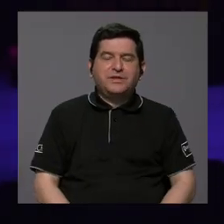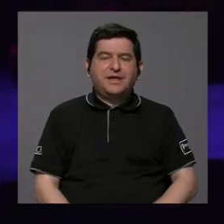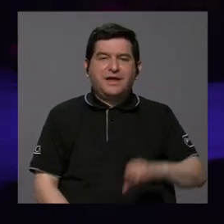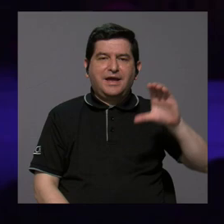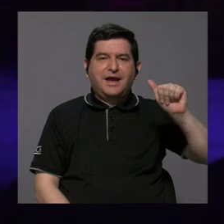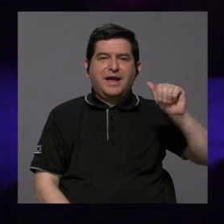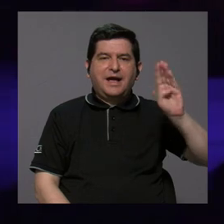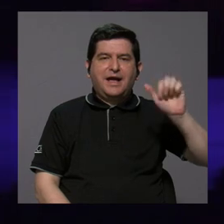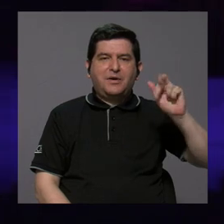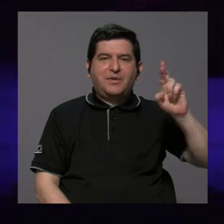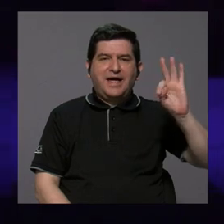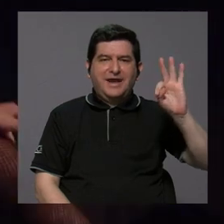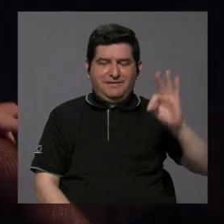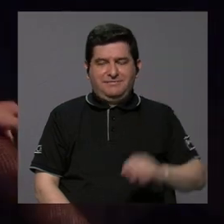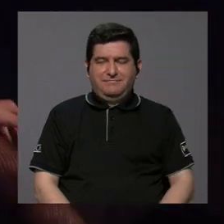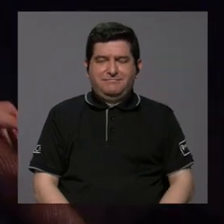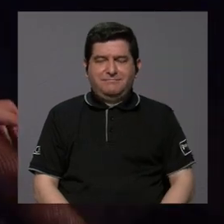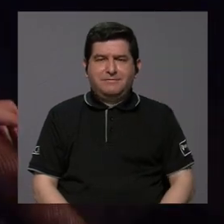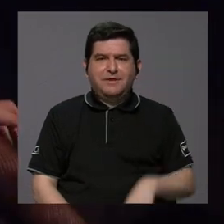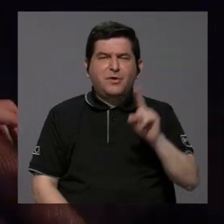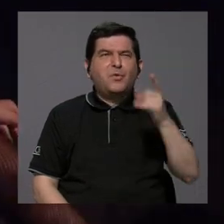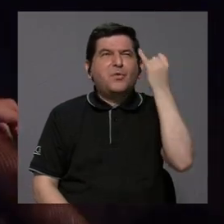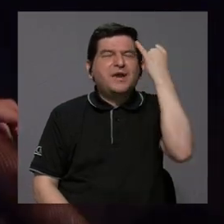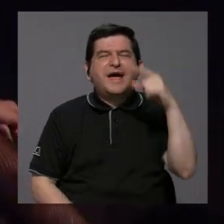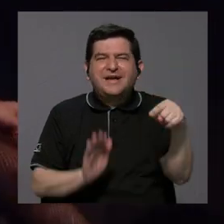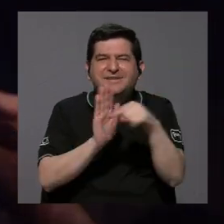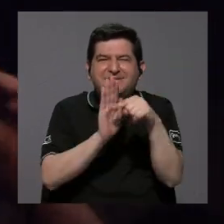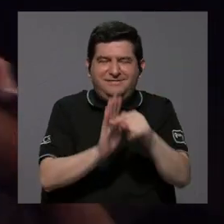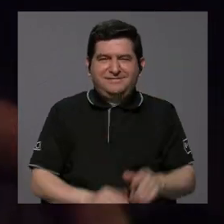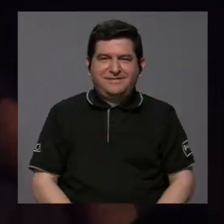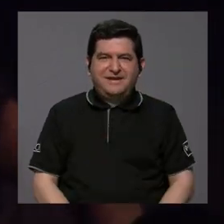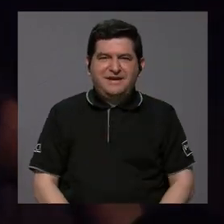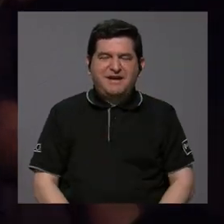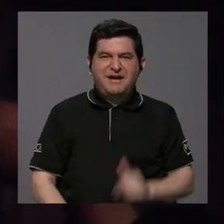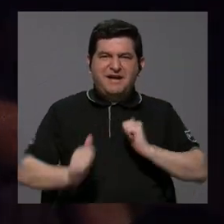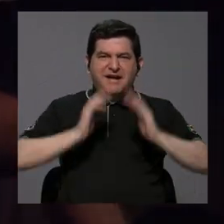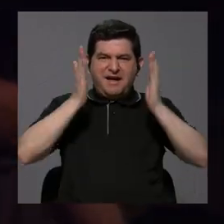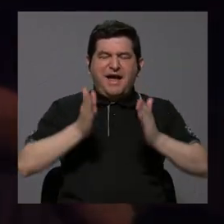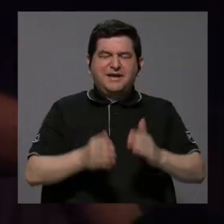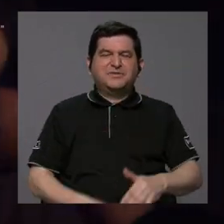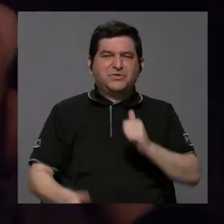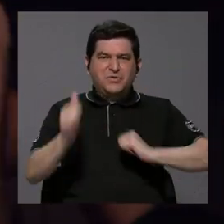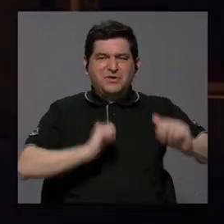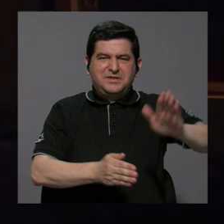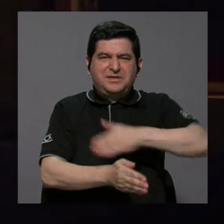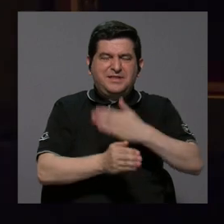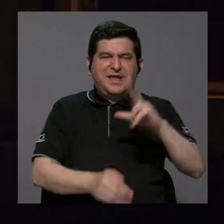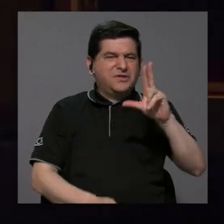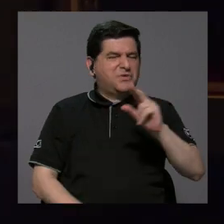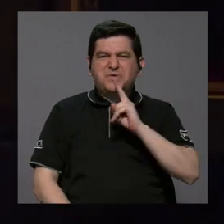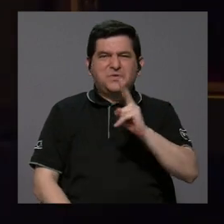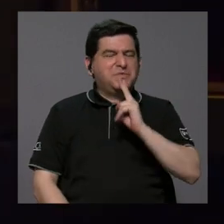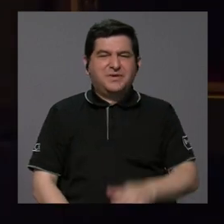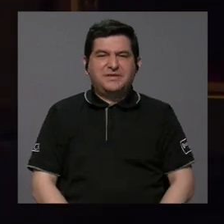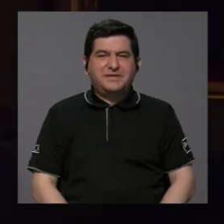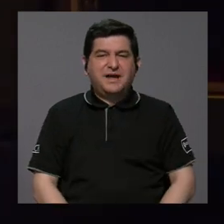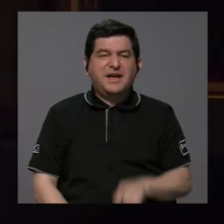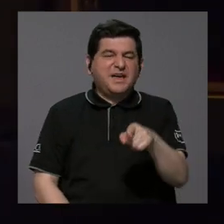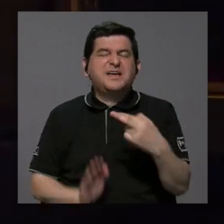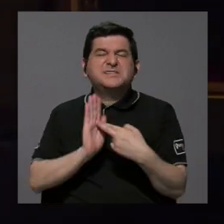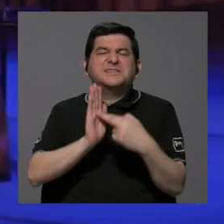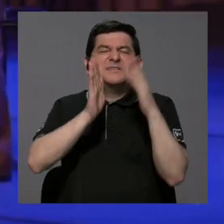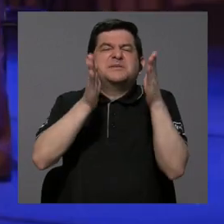cabaret entonces hay un prejuicio de que los artistas los actores de teatro musical no somos actores sino que somos